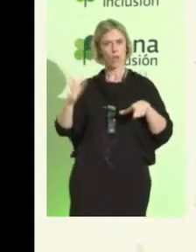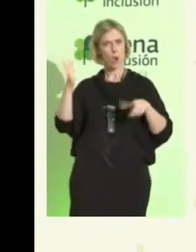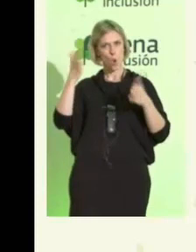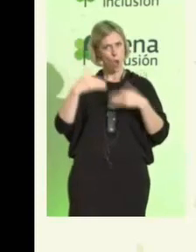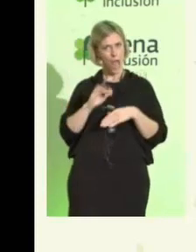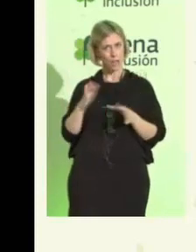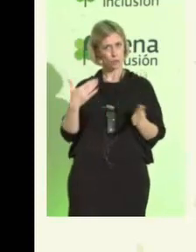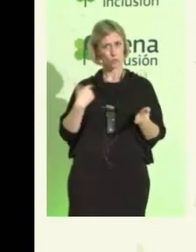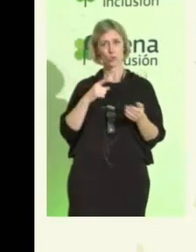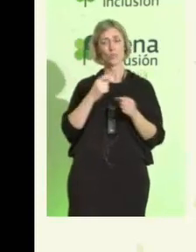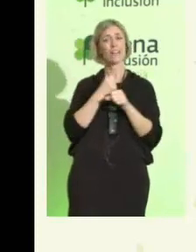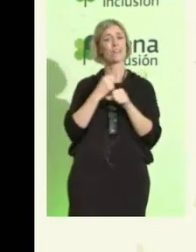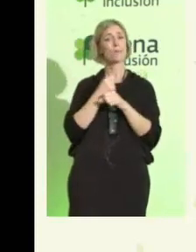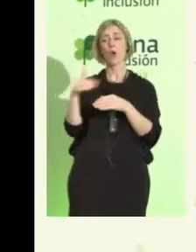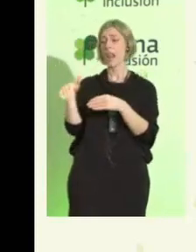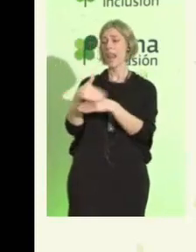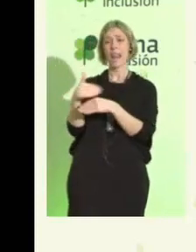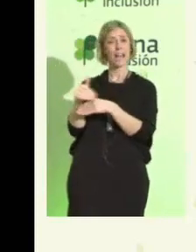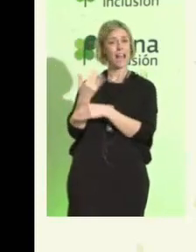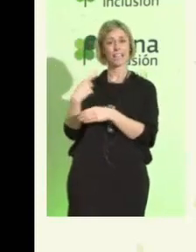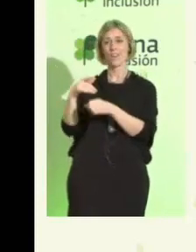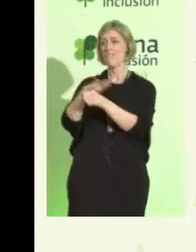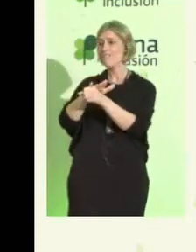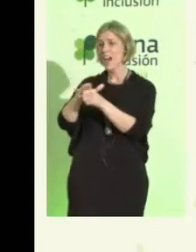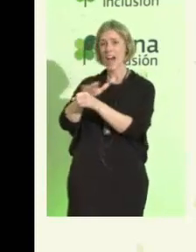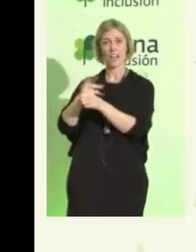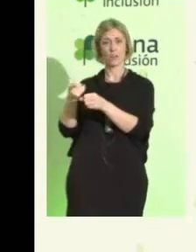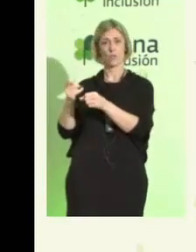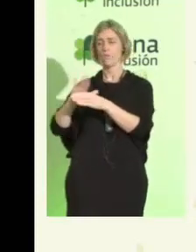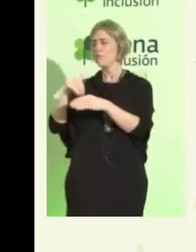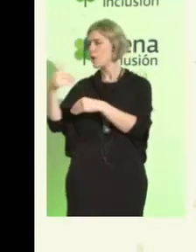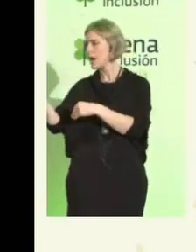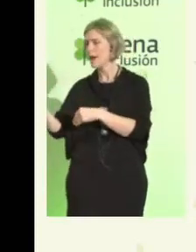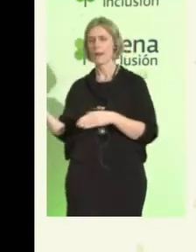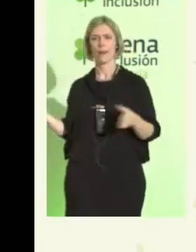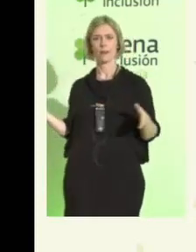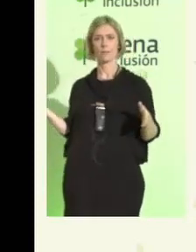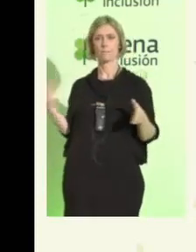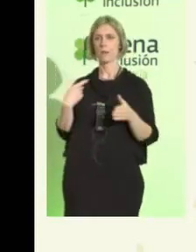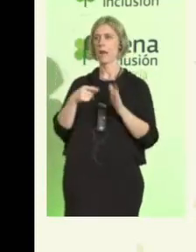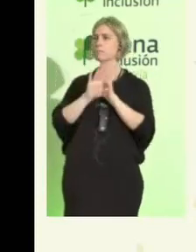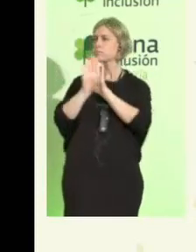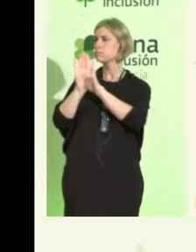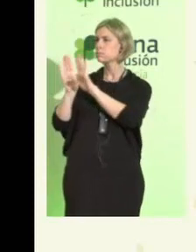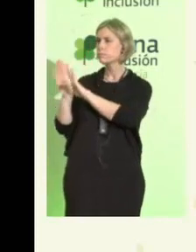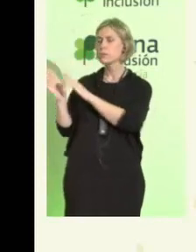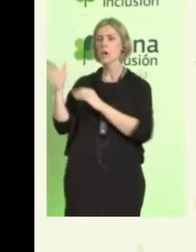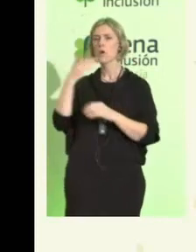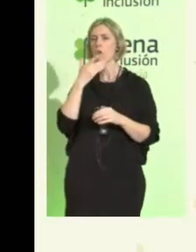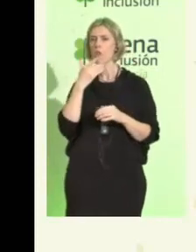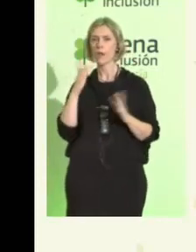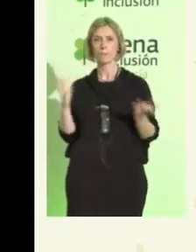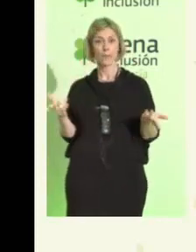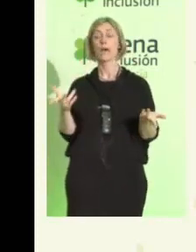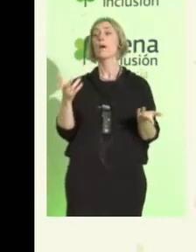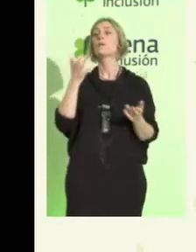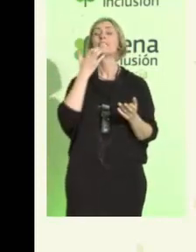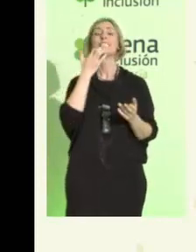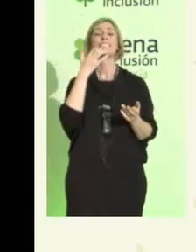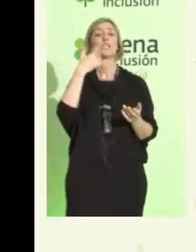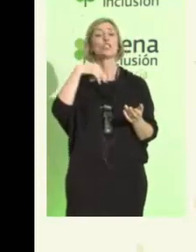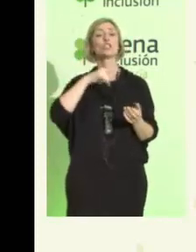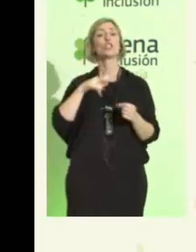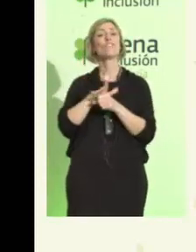para poder conocer a las comunidades, los barrios donde viven. Y sí, porque si, si conocemos el barrio,